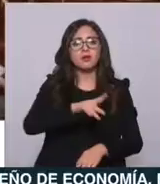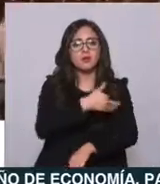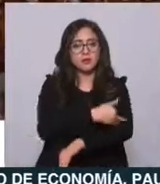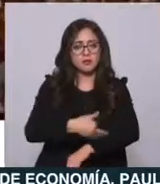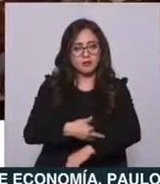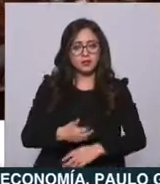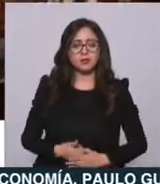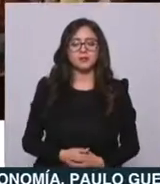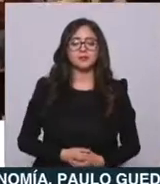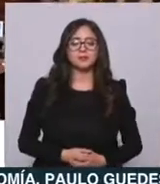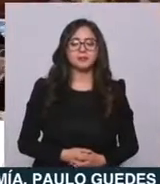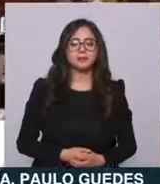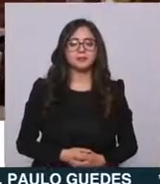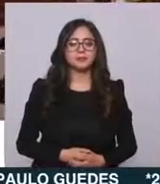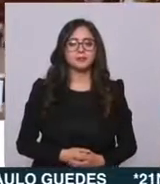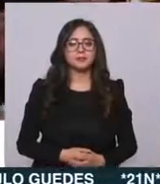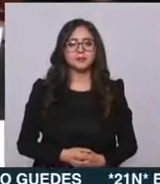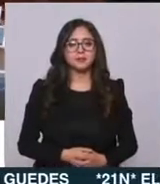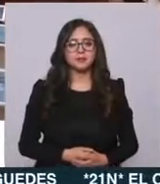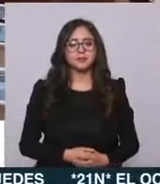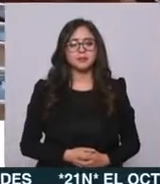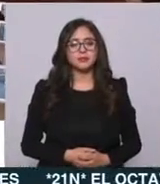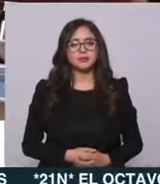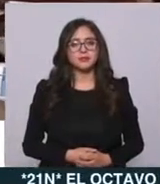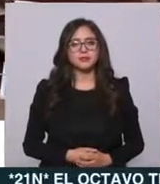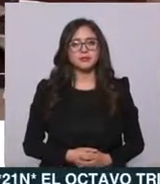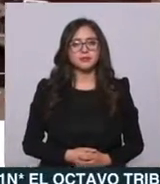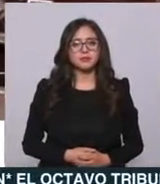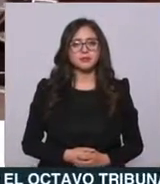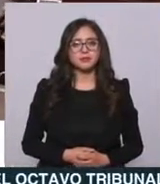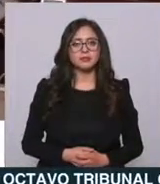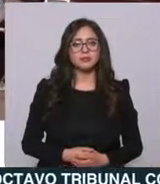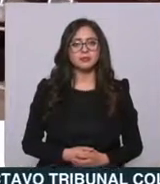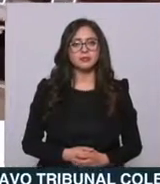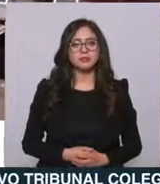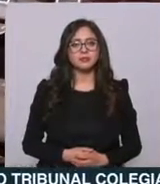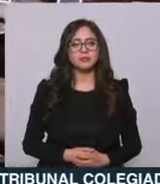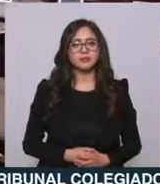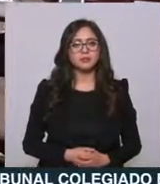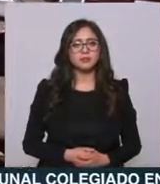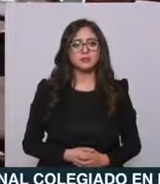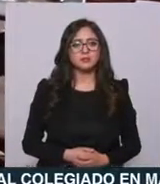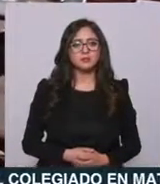Imágenes: Javier Martínez, información y voz, Alberto Álvarez Santana, 21 Noticias.